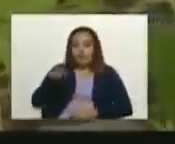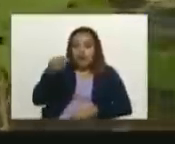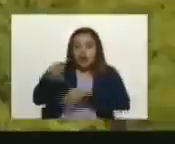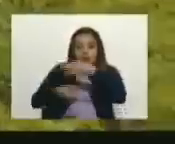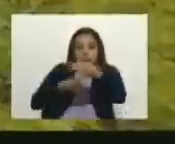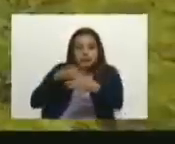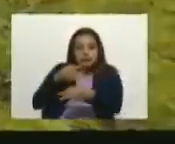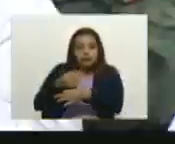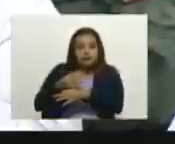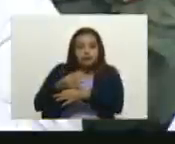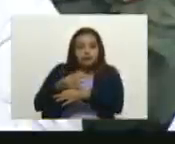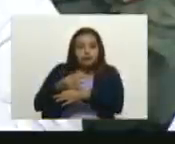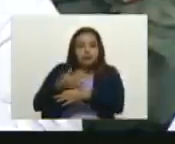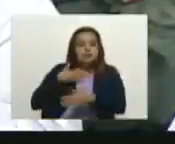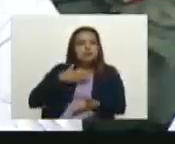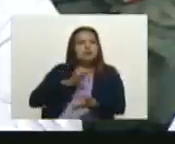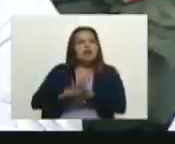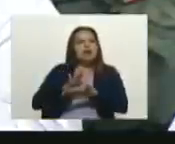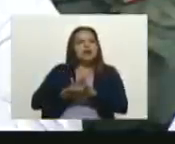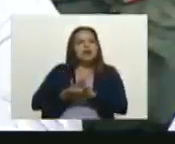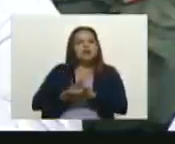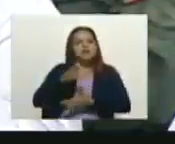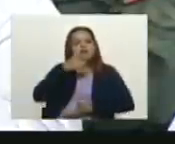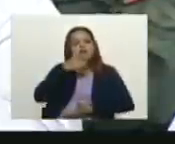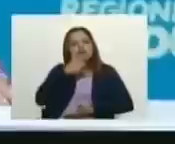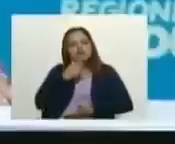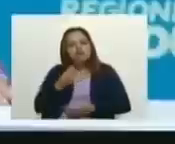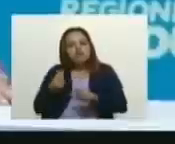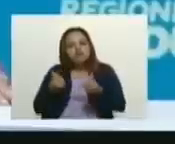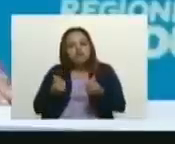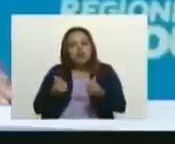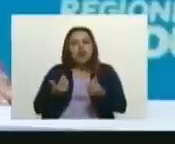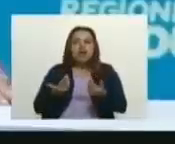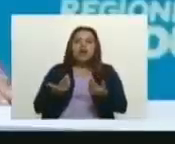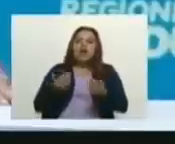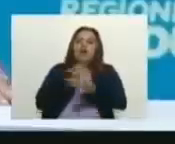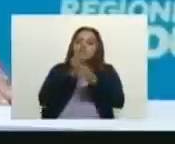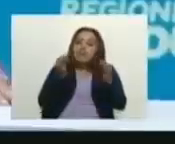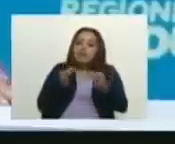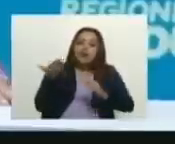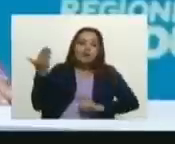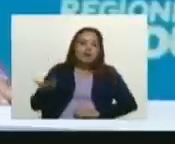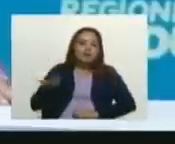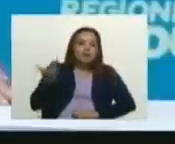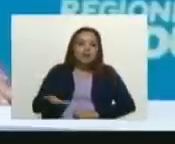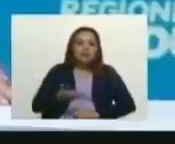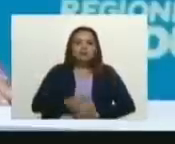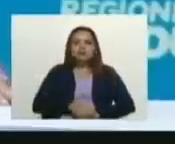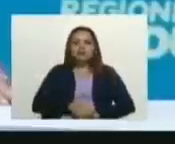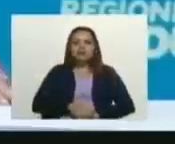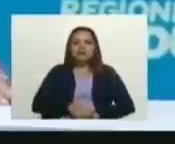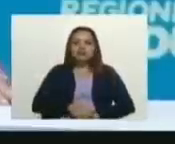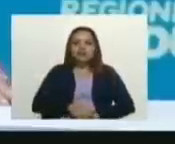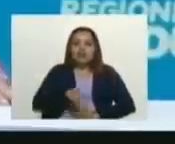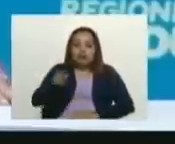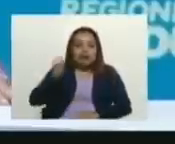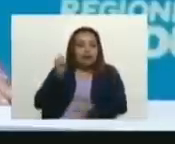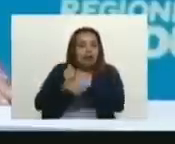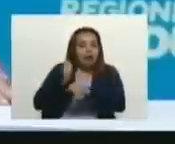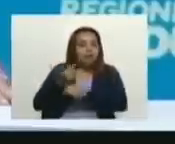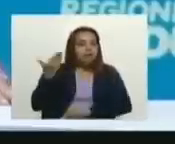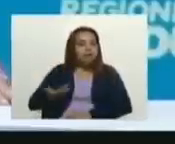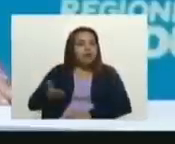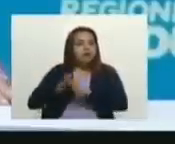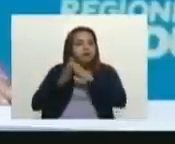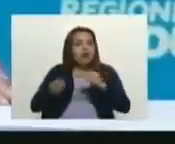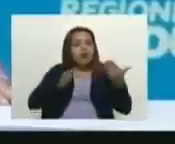manera tranquila, sencilla, tiene un valor que se pierde de vista. Una obra vital para todas